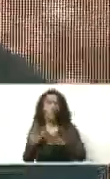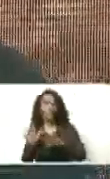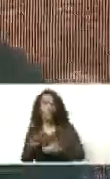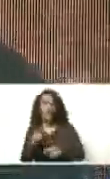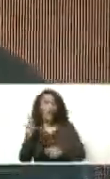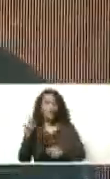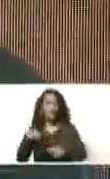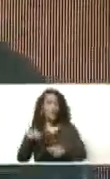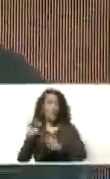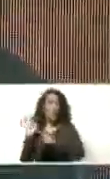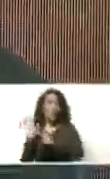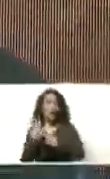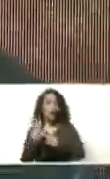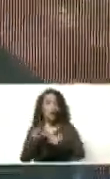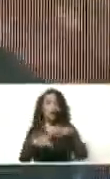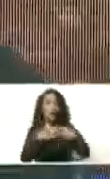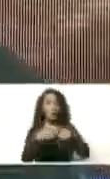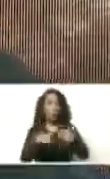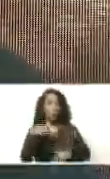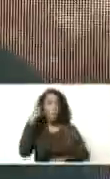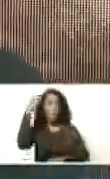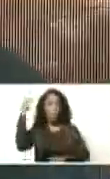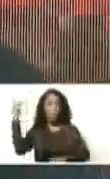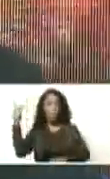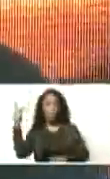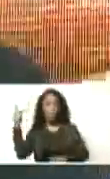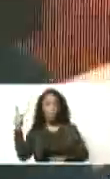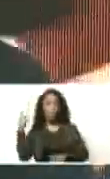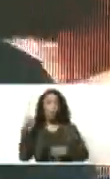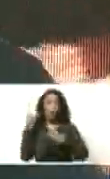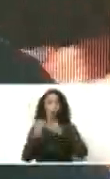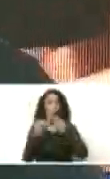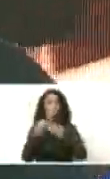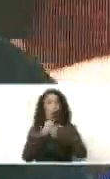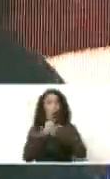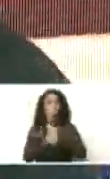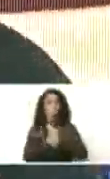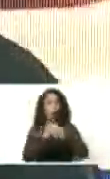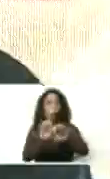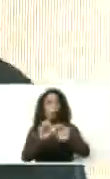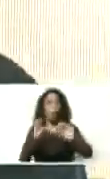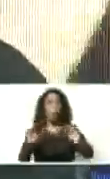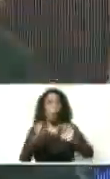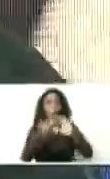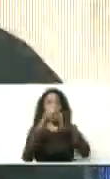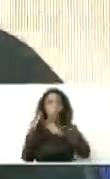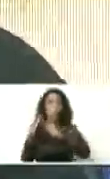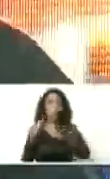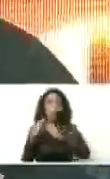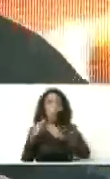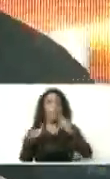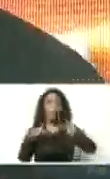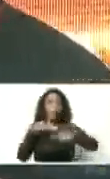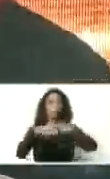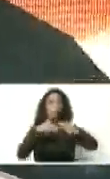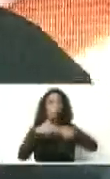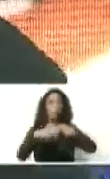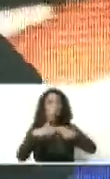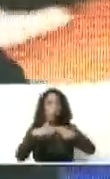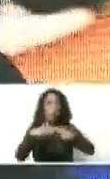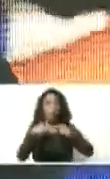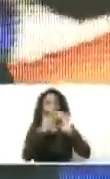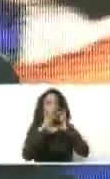un ejemplo de la revolución pedagógica, la pedagogía del amor, la educación comunal, revolución comunitaria.